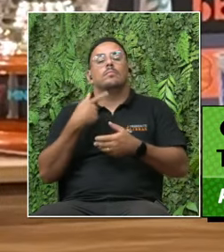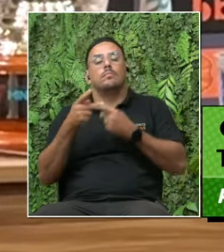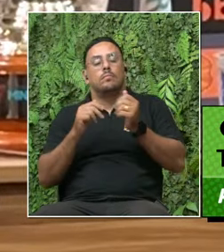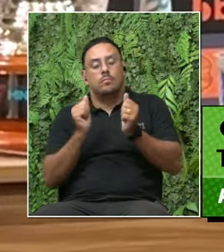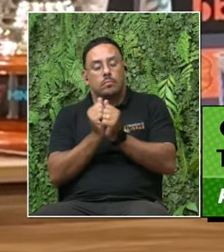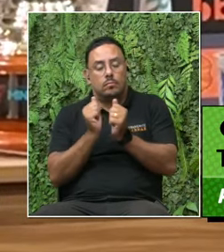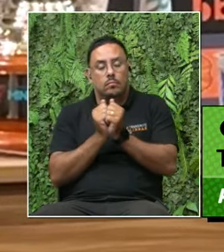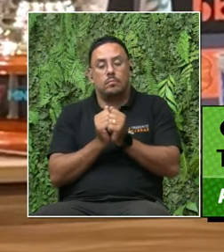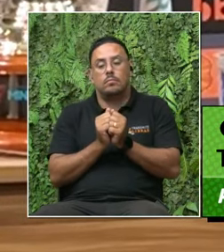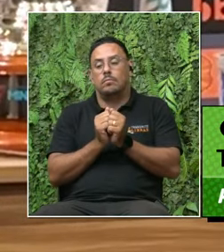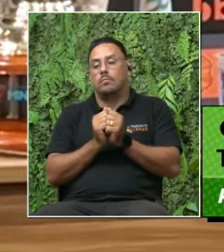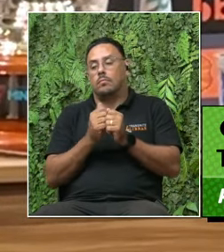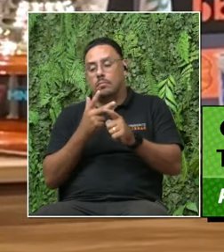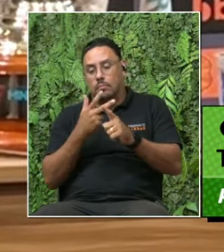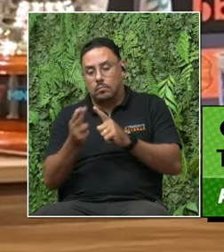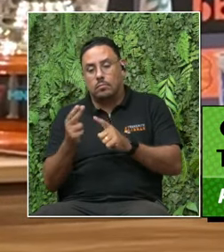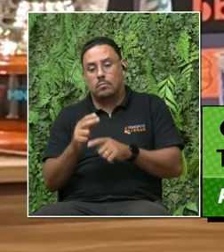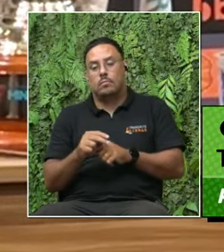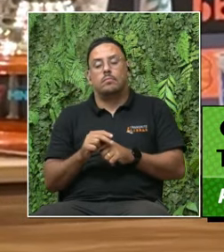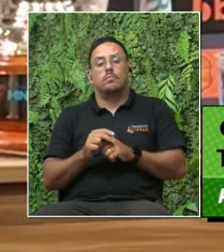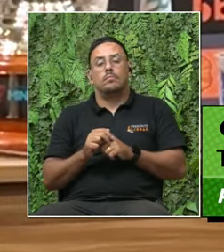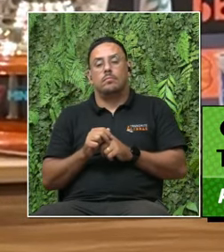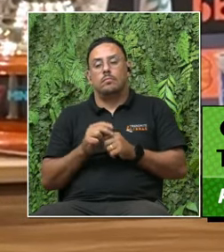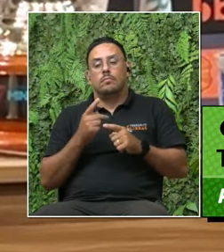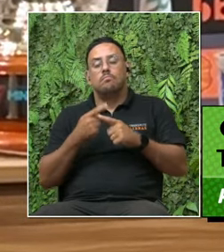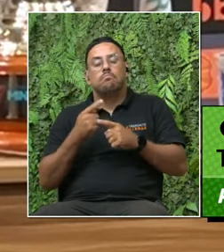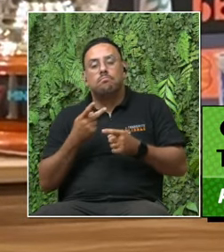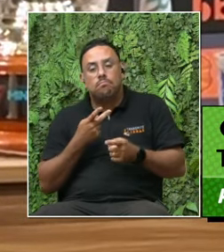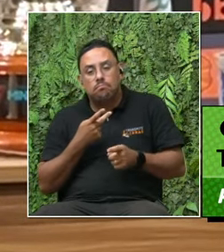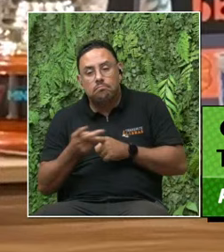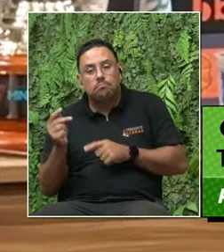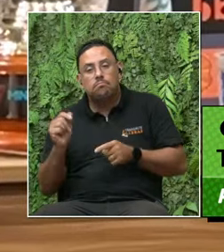equipo lactoria esteo